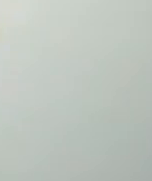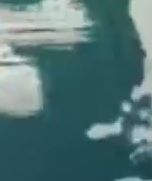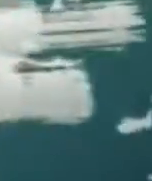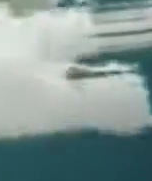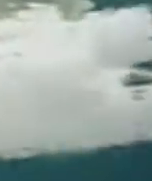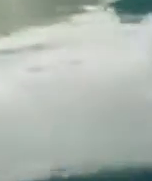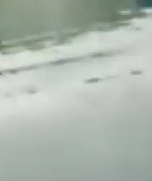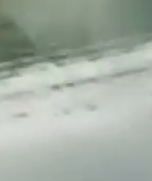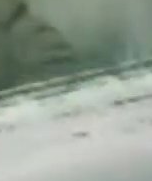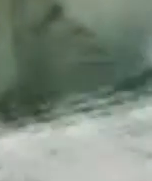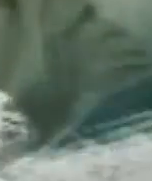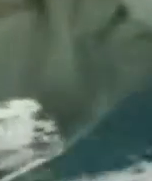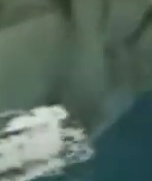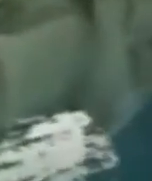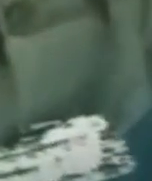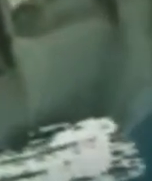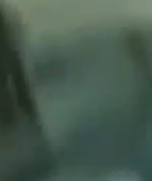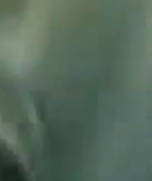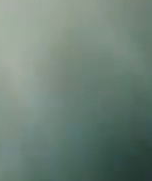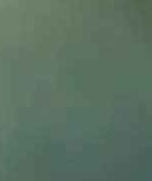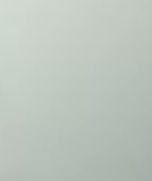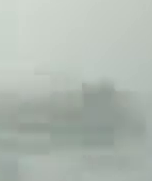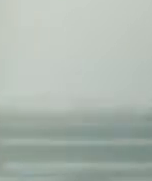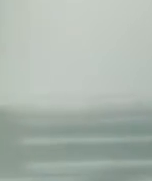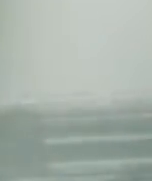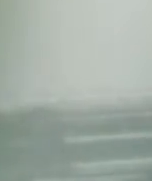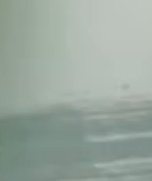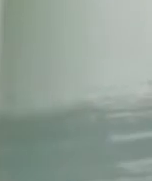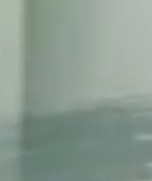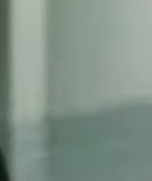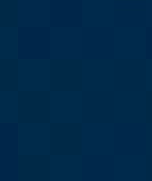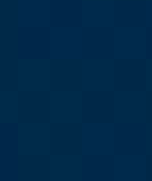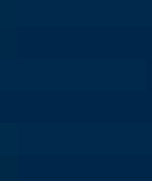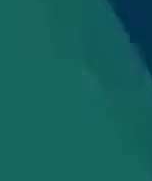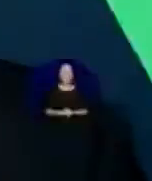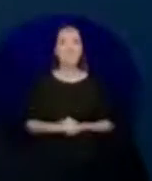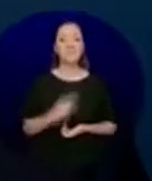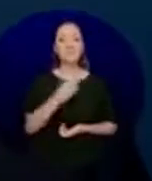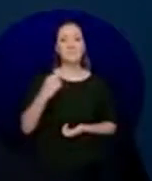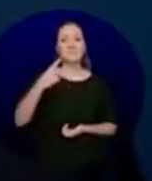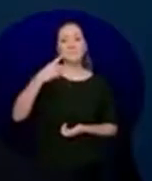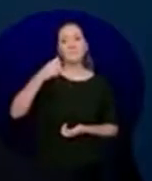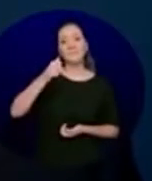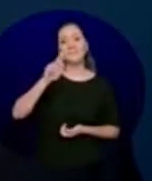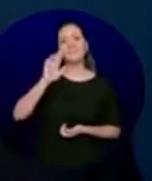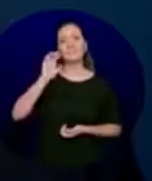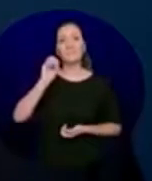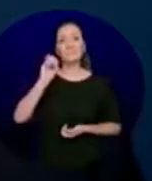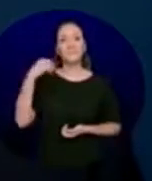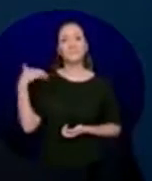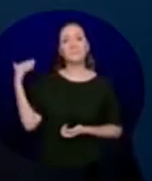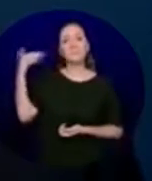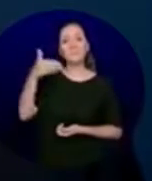propuestas de los candidatos para el senado las asambleas legislativas y el gobierno regional mientras que el sábado se presentará en las propagandas